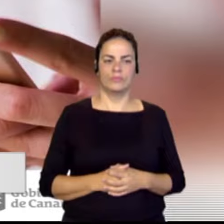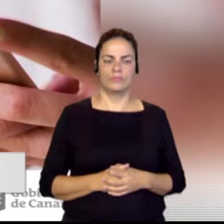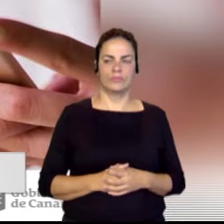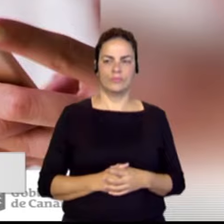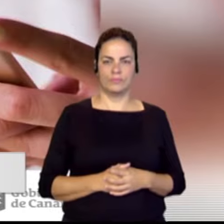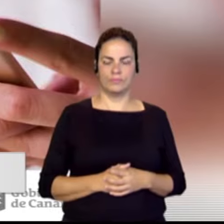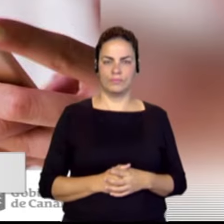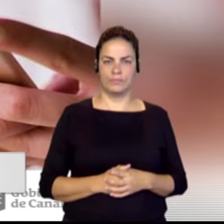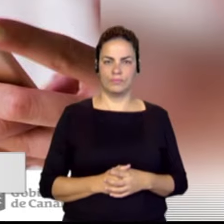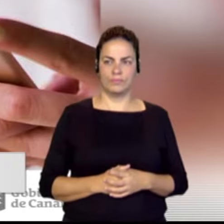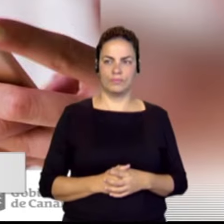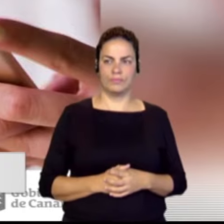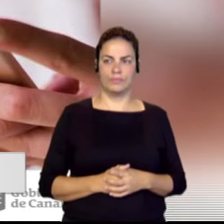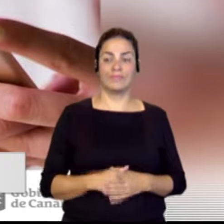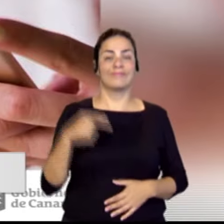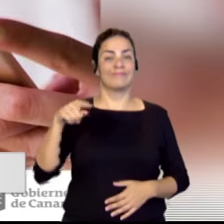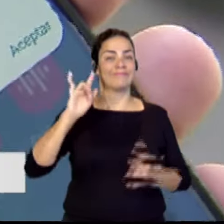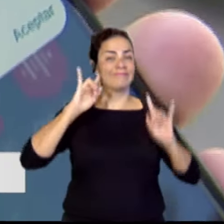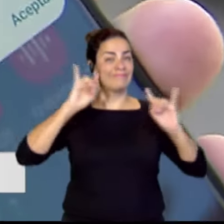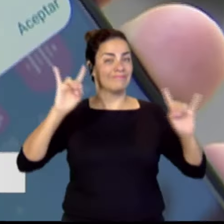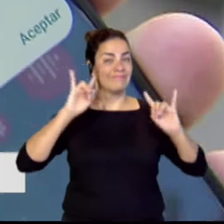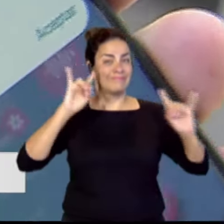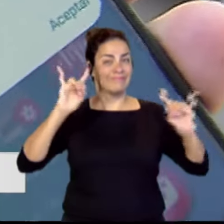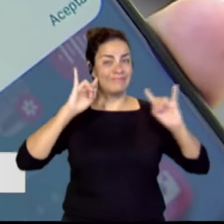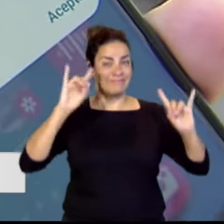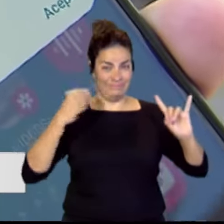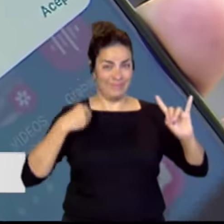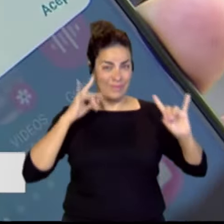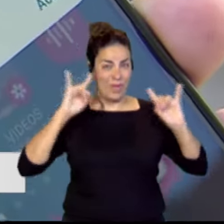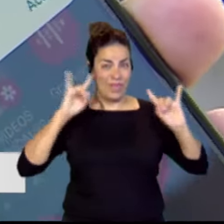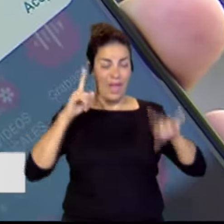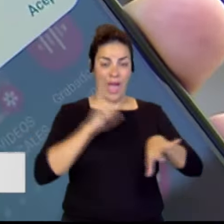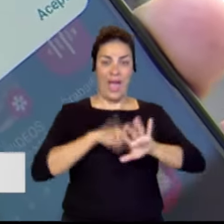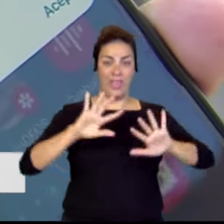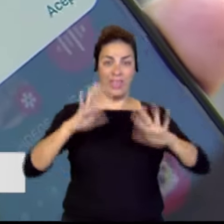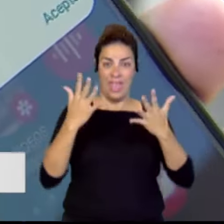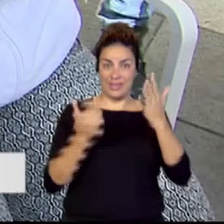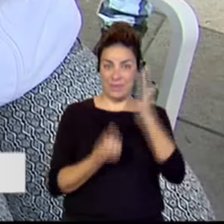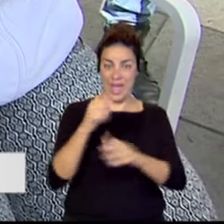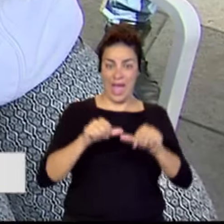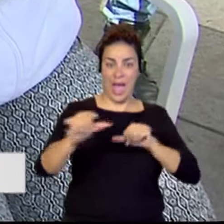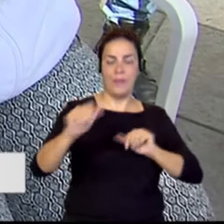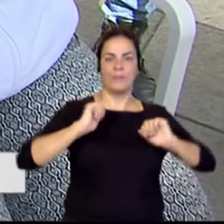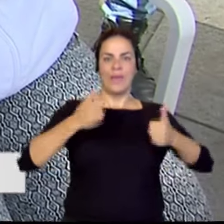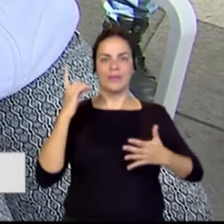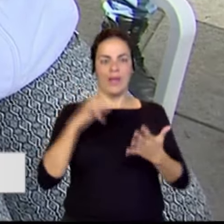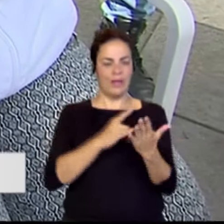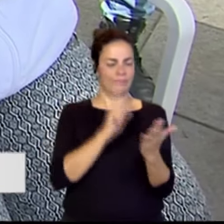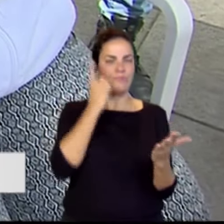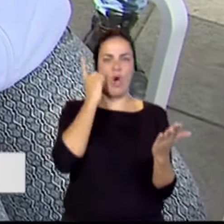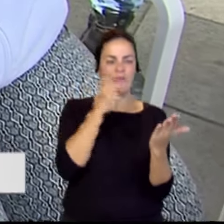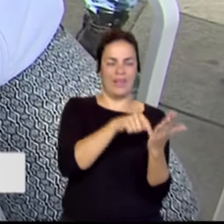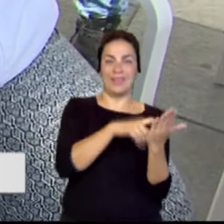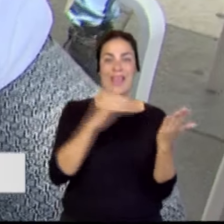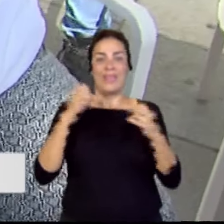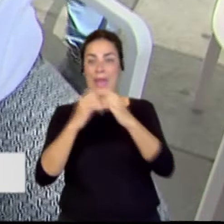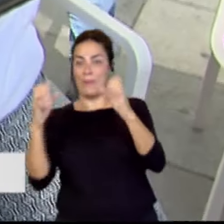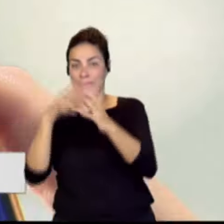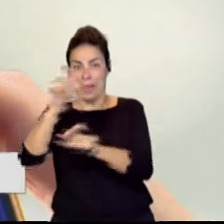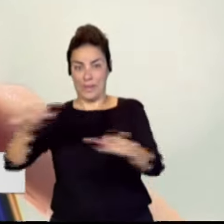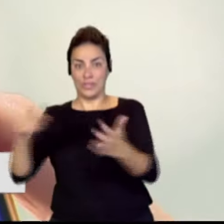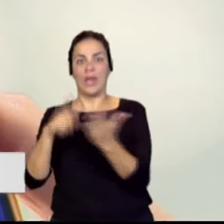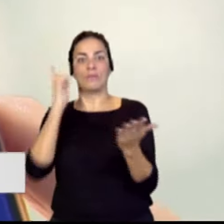inspección y este será el sonido que a partir de las 10 de la mañana comenzará a escucharse en los móviles de quienes estén hoy por la palma